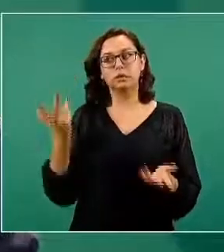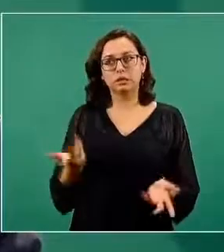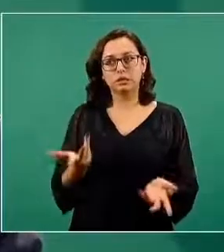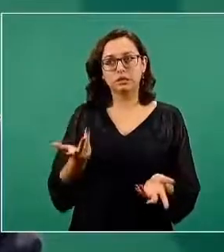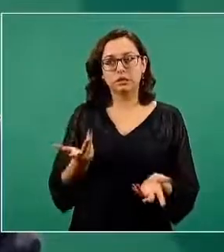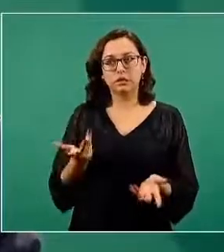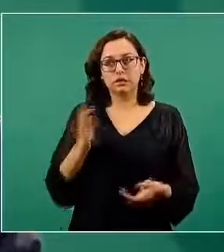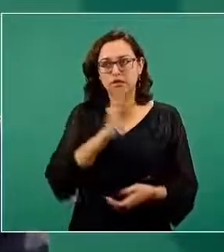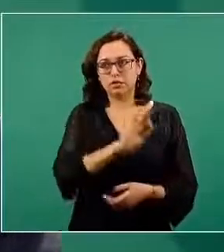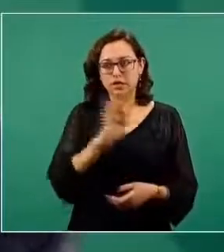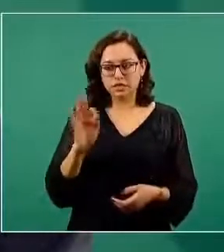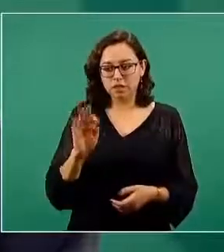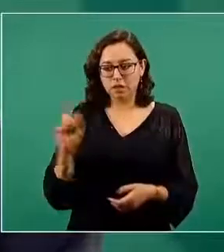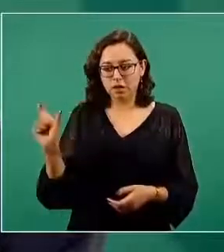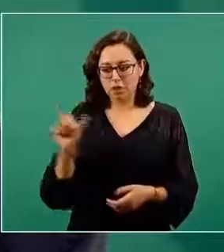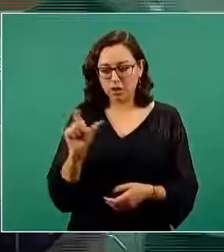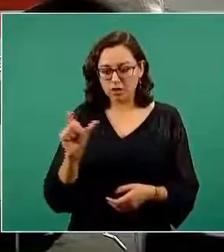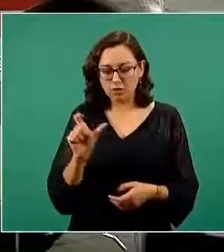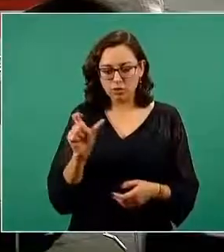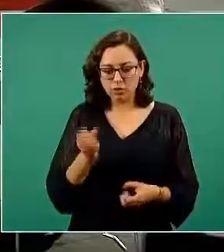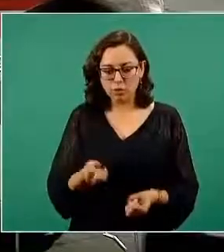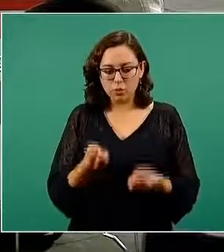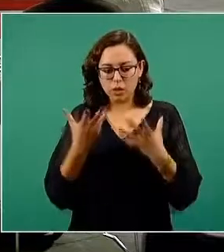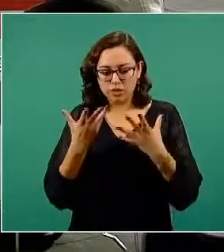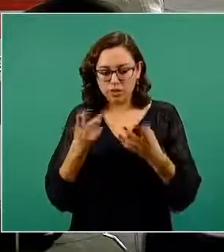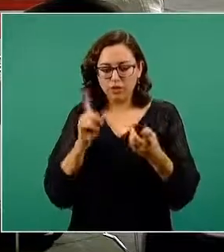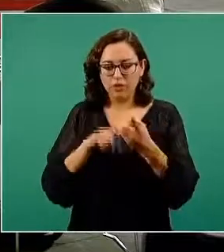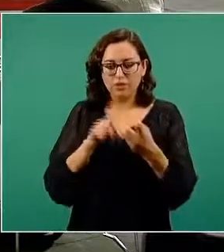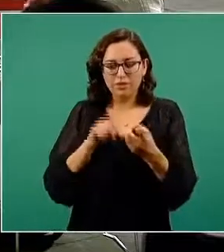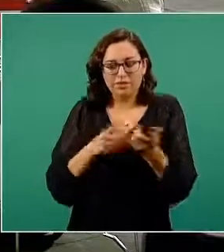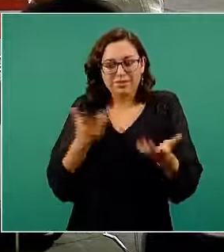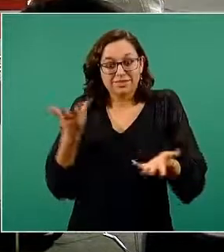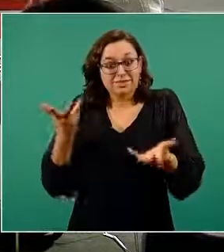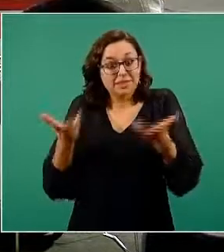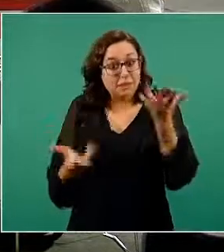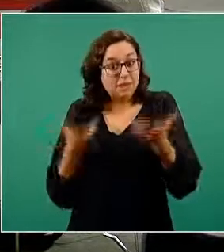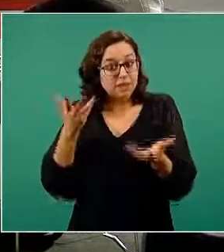pusieron. Y recordar, lo tenemos ya en la página